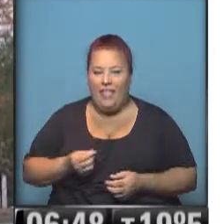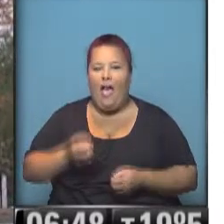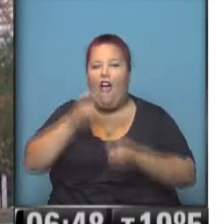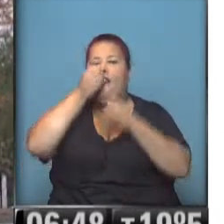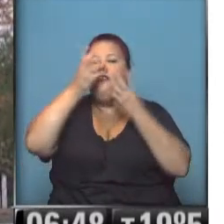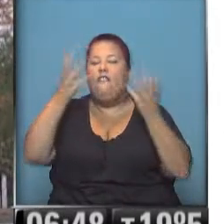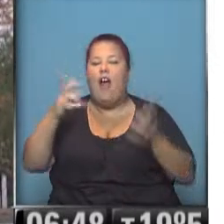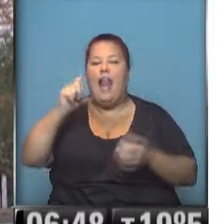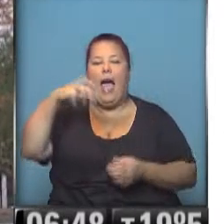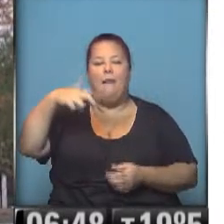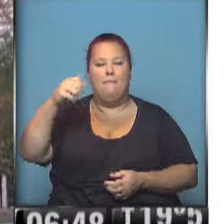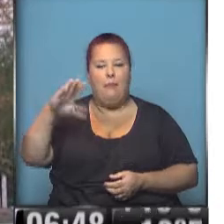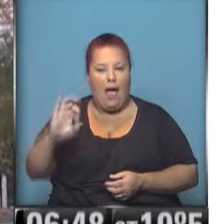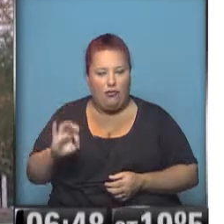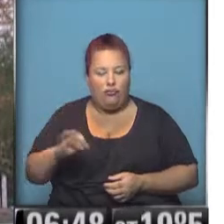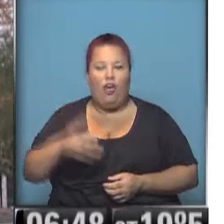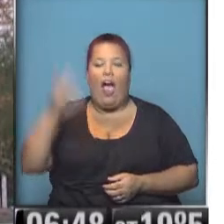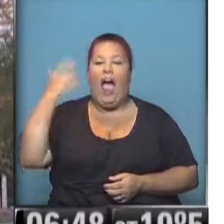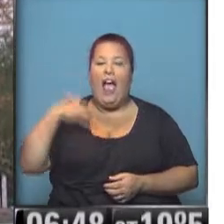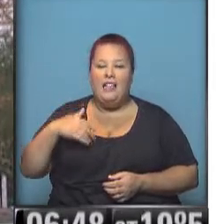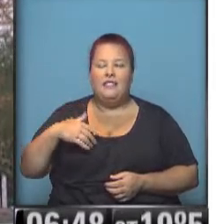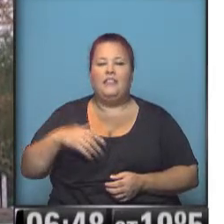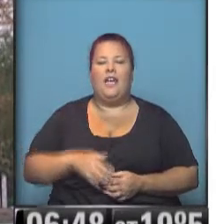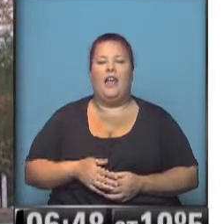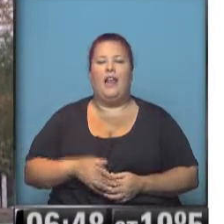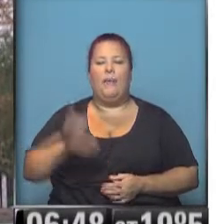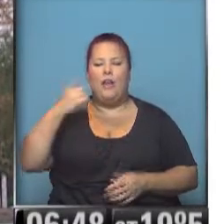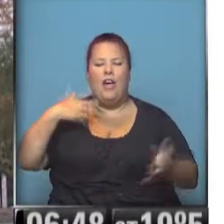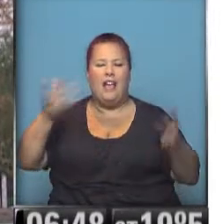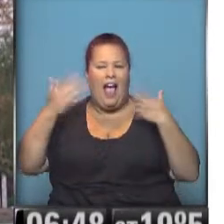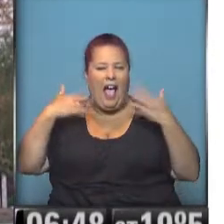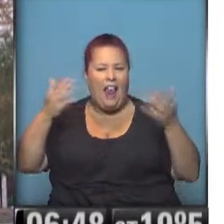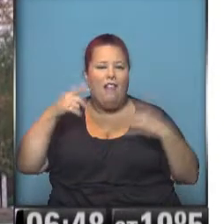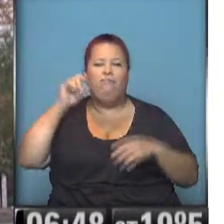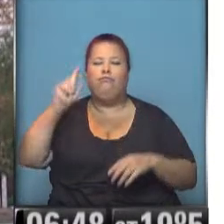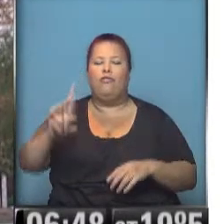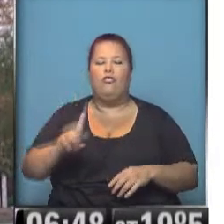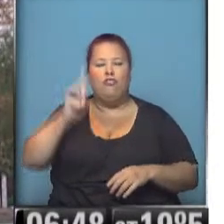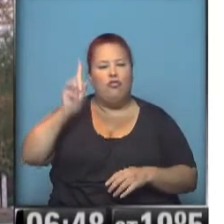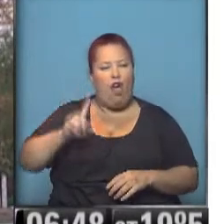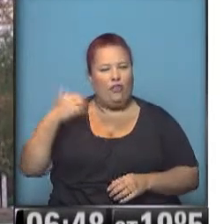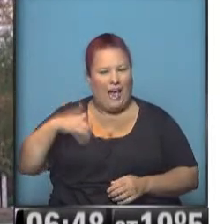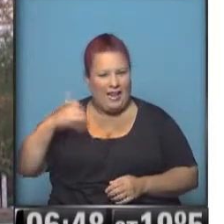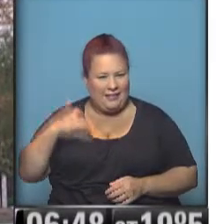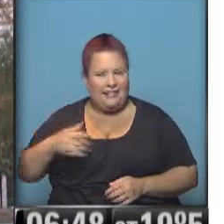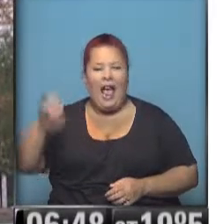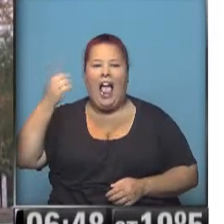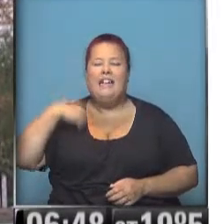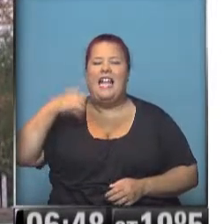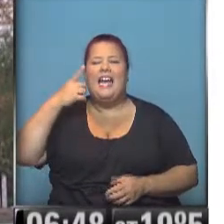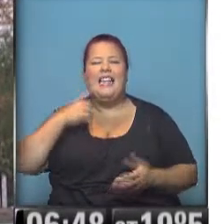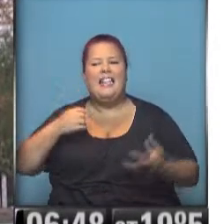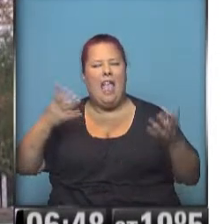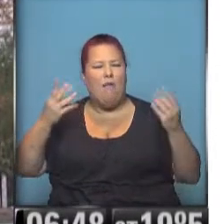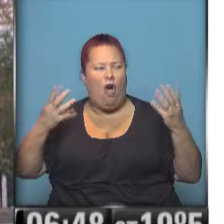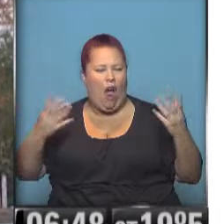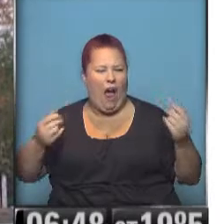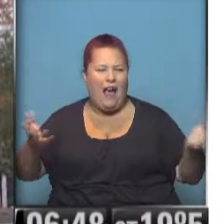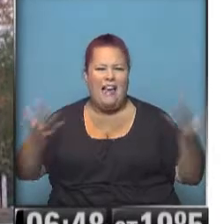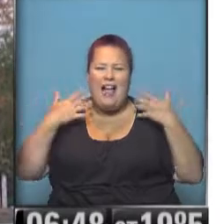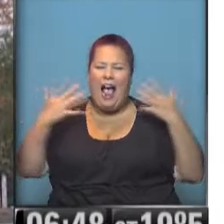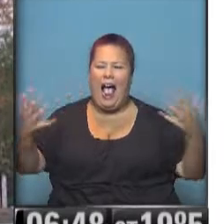flor del lapacho ya nos dejó trayendo las altas temperaturas características del norte de nuestro gran país. Ayer tuvimos un día muy mojado,